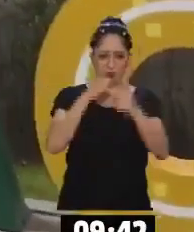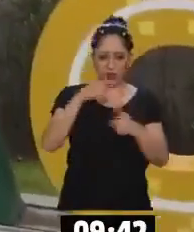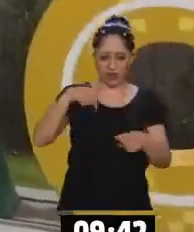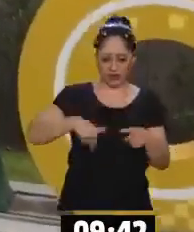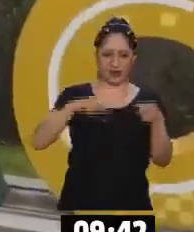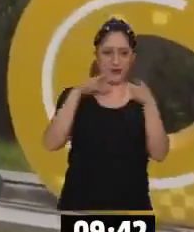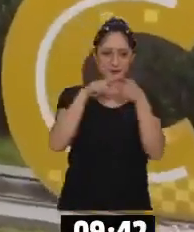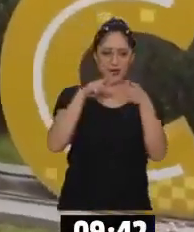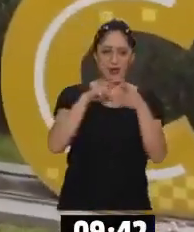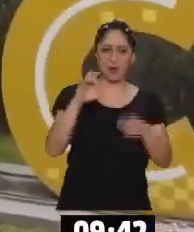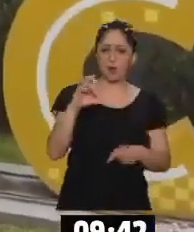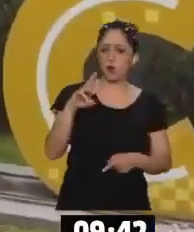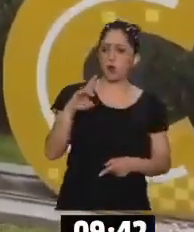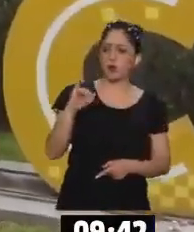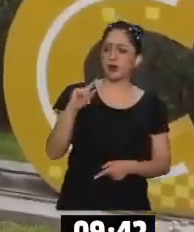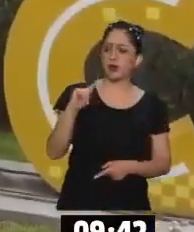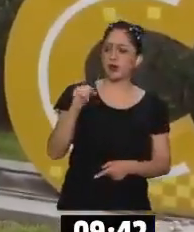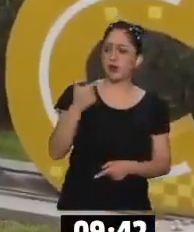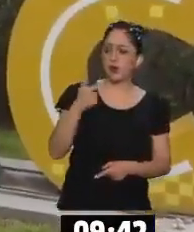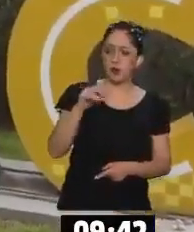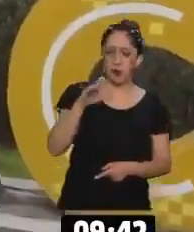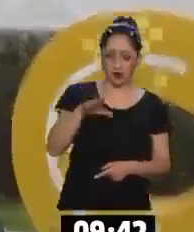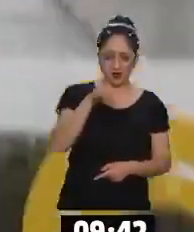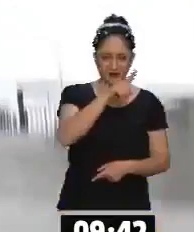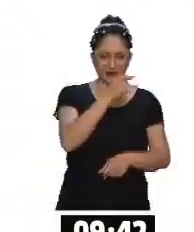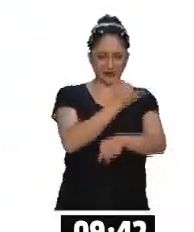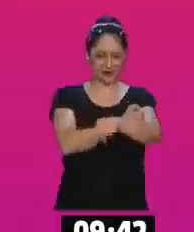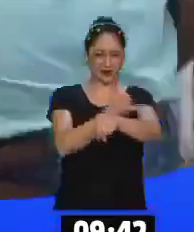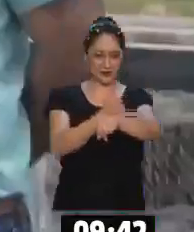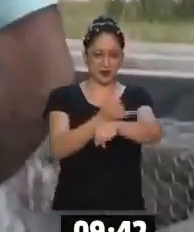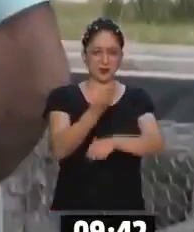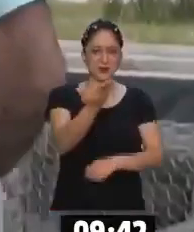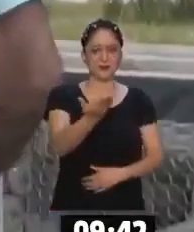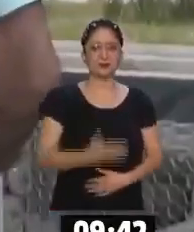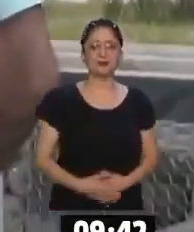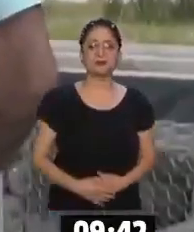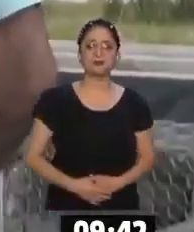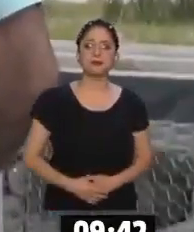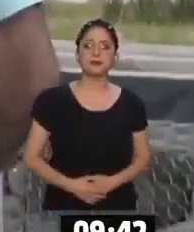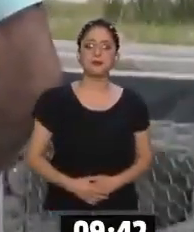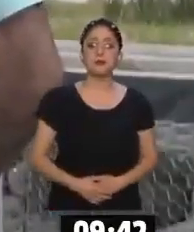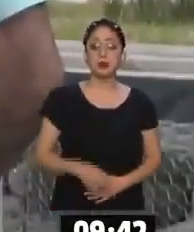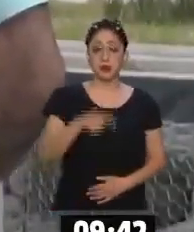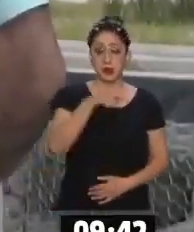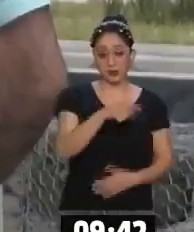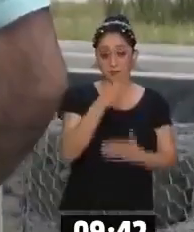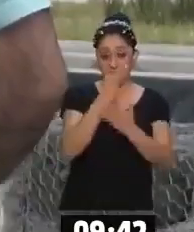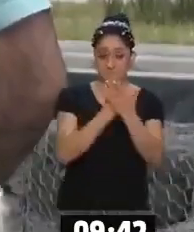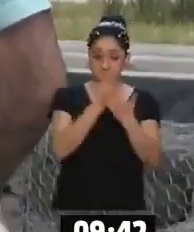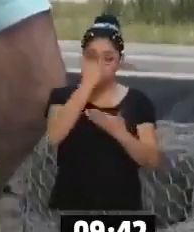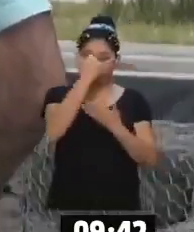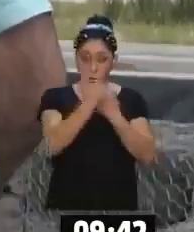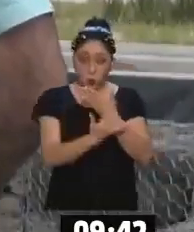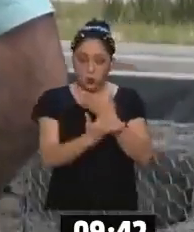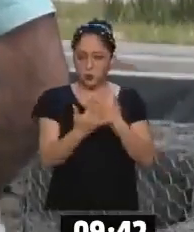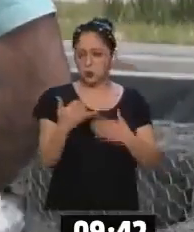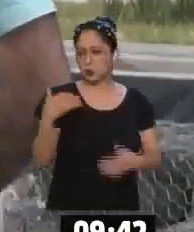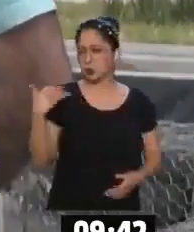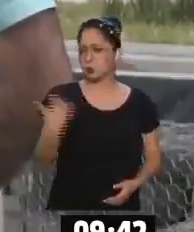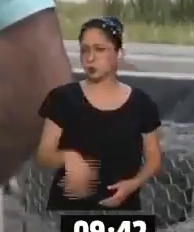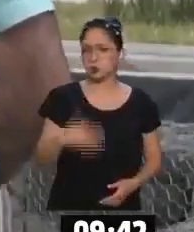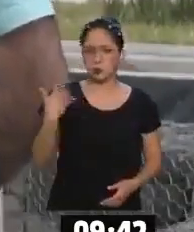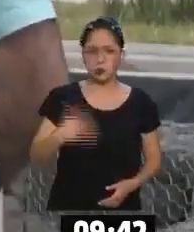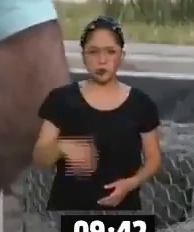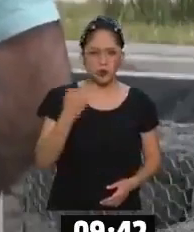Parque Cuitláhuac, en la Alcaldía de Iztapalapa. Acompáñenme a conocerlo. Es un proyecto muy ambicioso porque de entrada